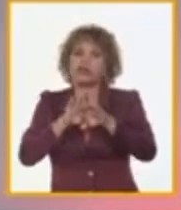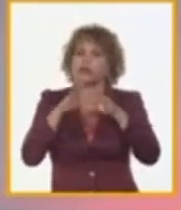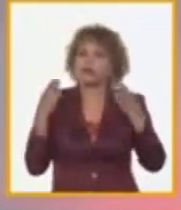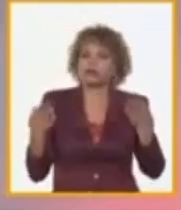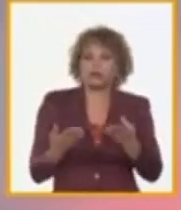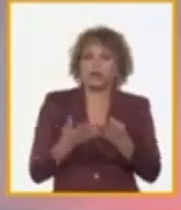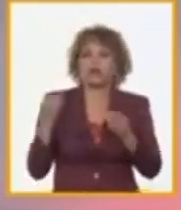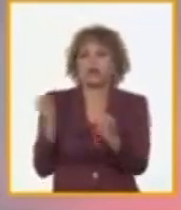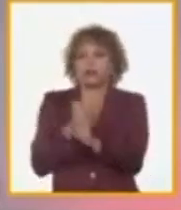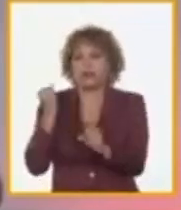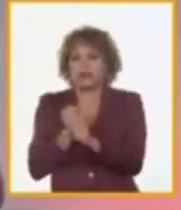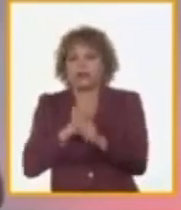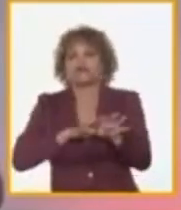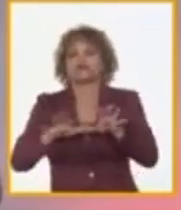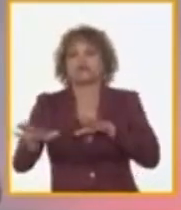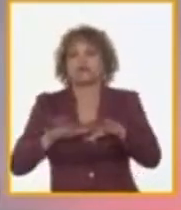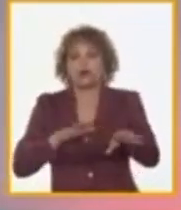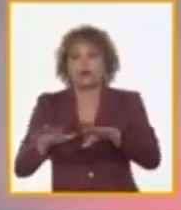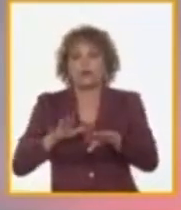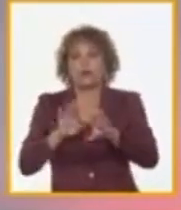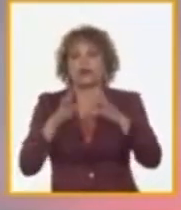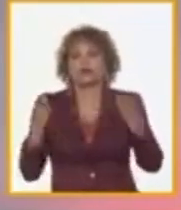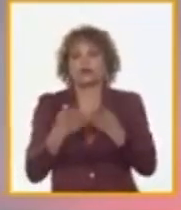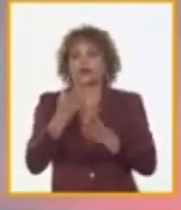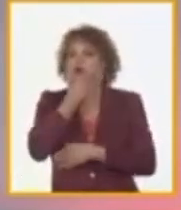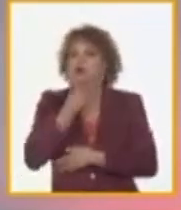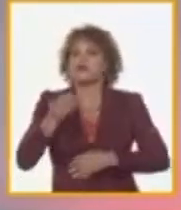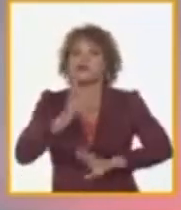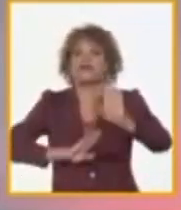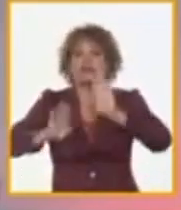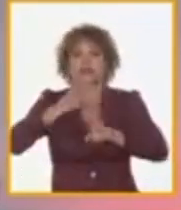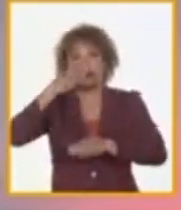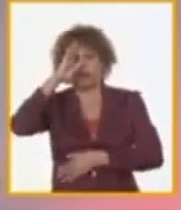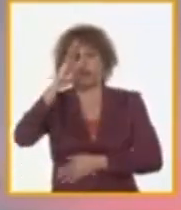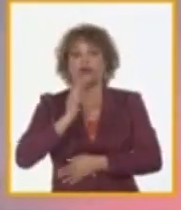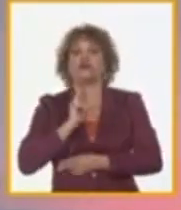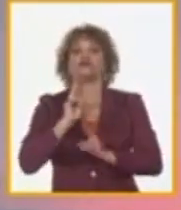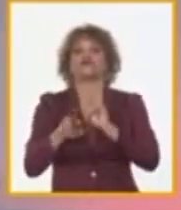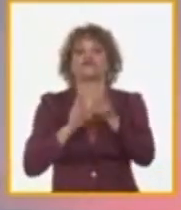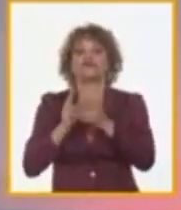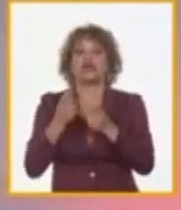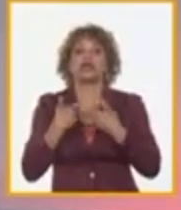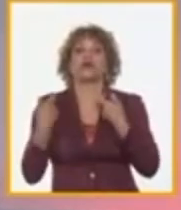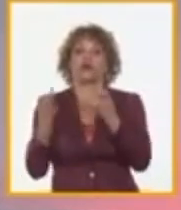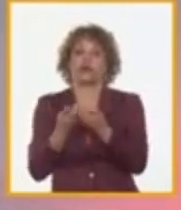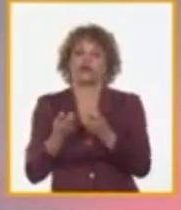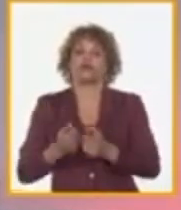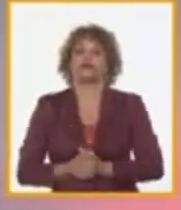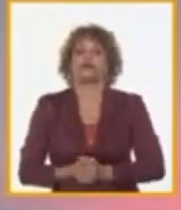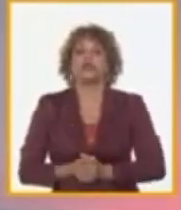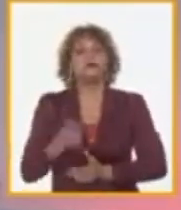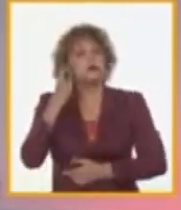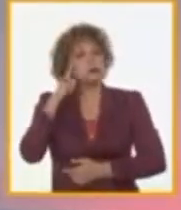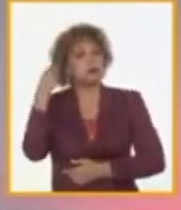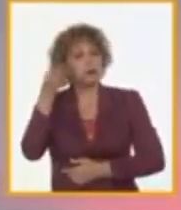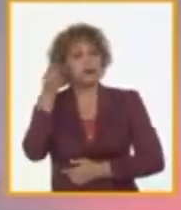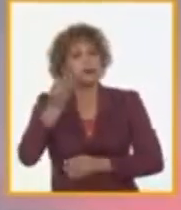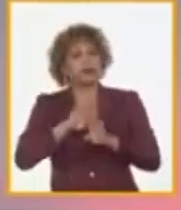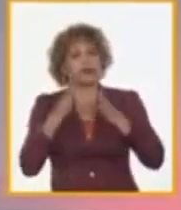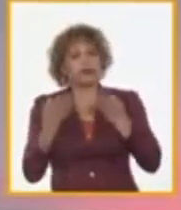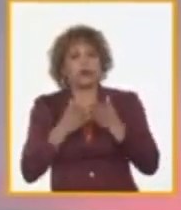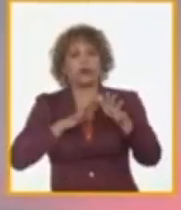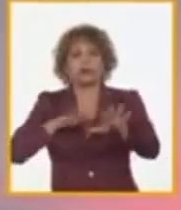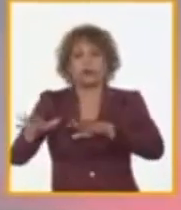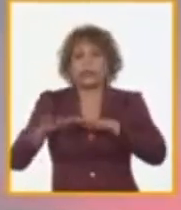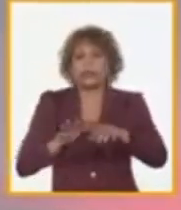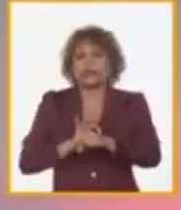maniobras y tal que también nos preparan para la defensa de la patria fue en Cargo en cargo del Congreso yo creo que conectar todo estos frentes todo el diseño de la